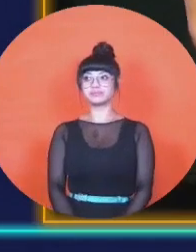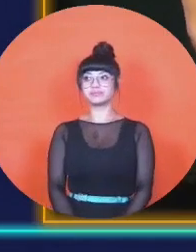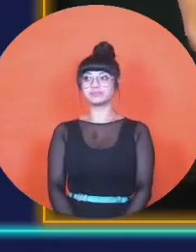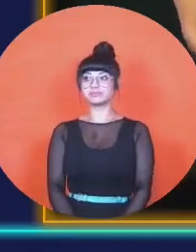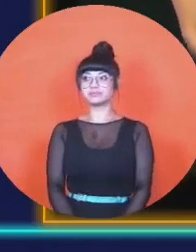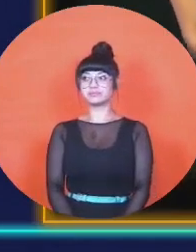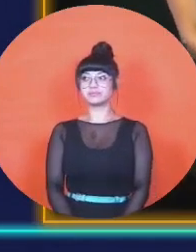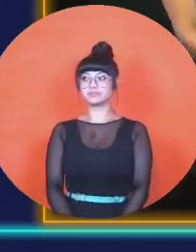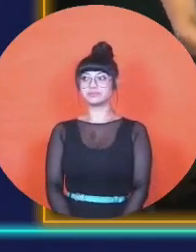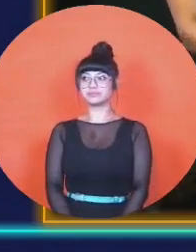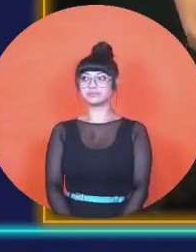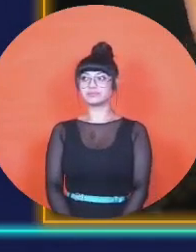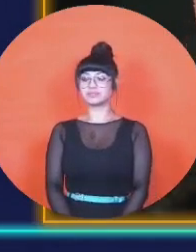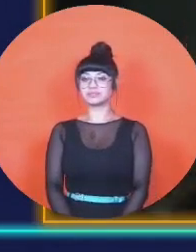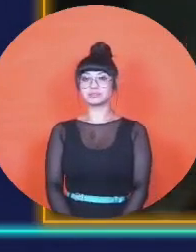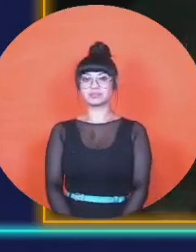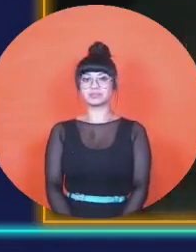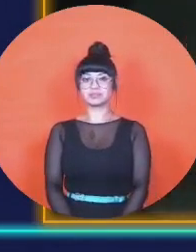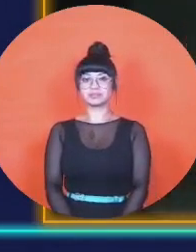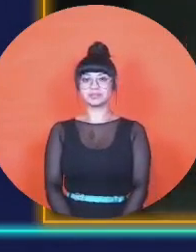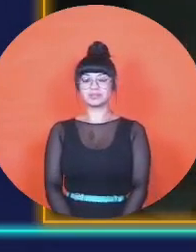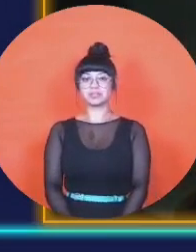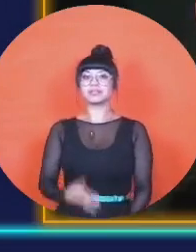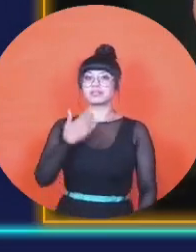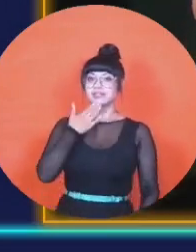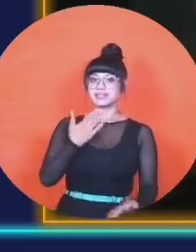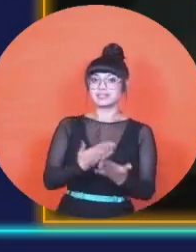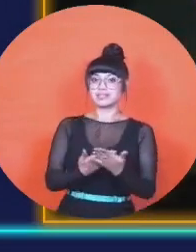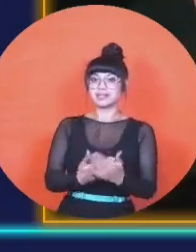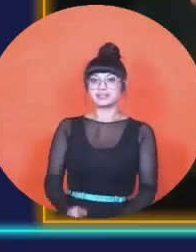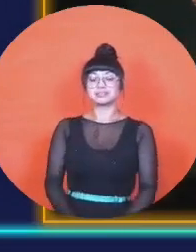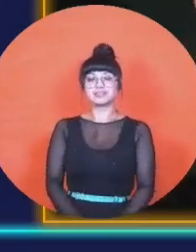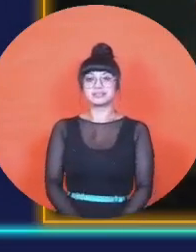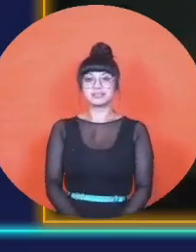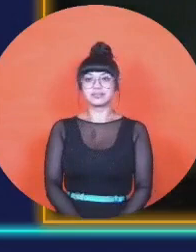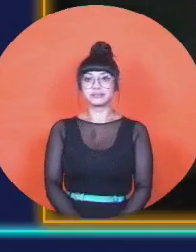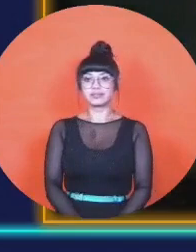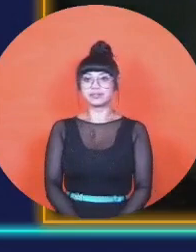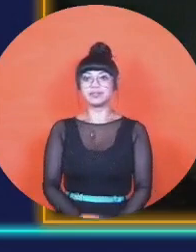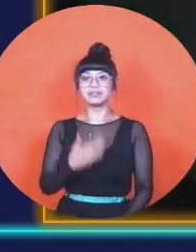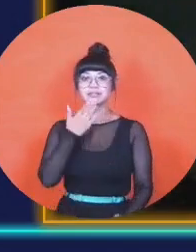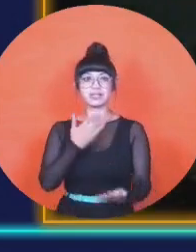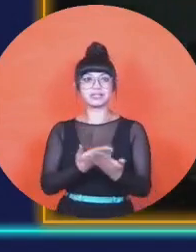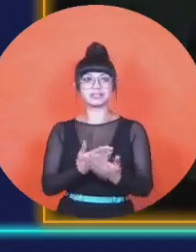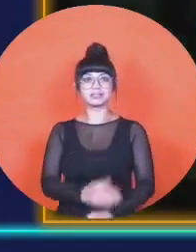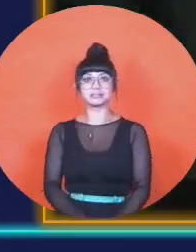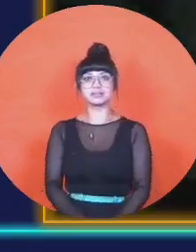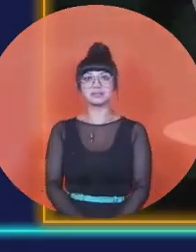Gracias. Gracias.